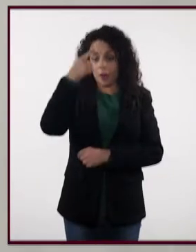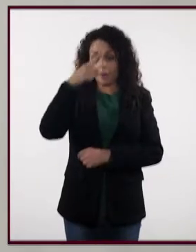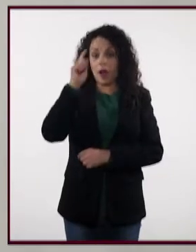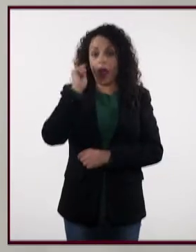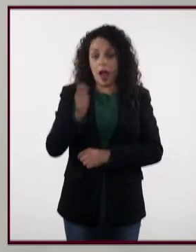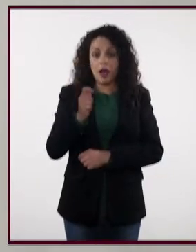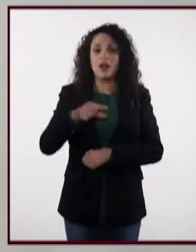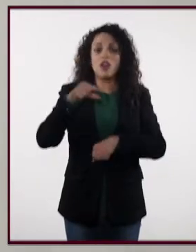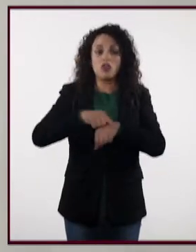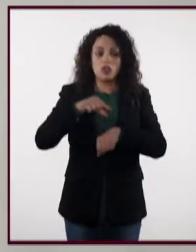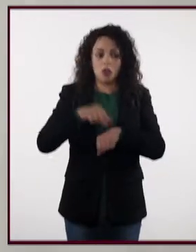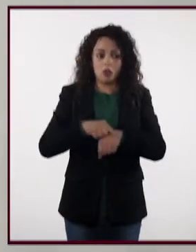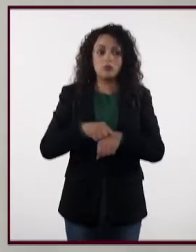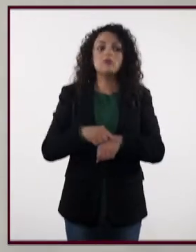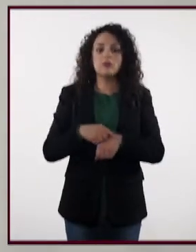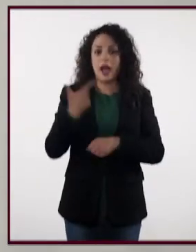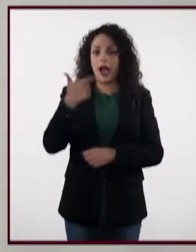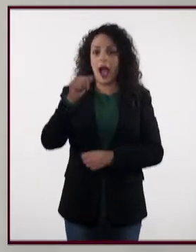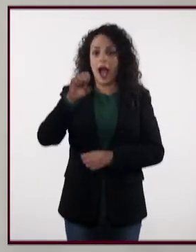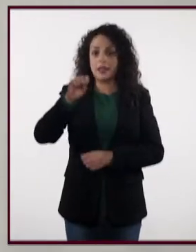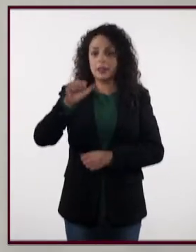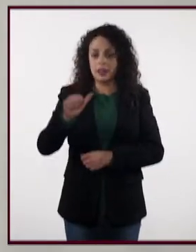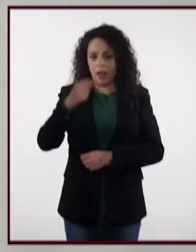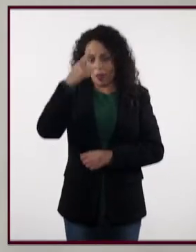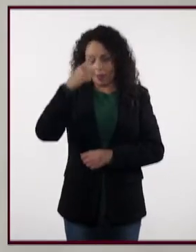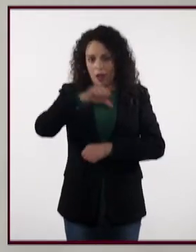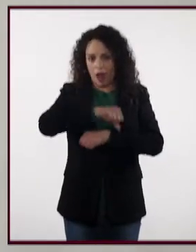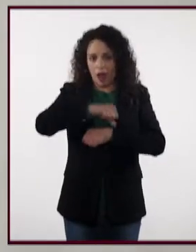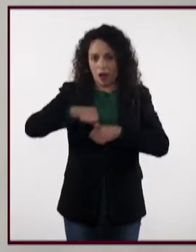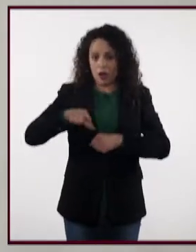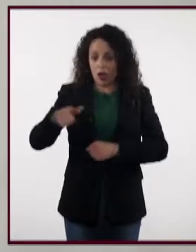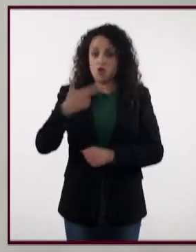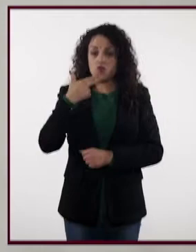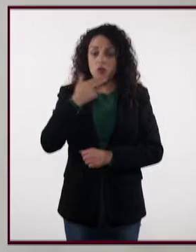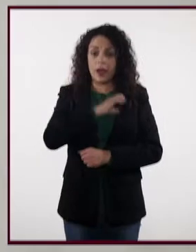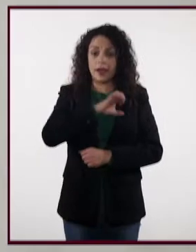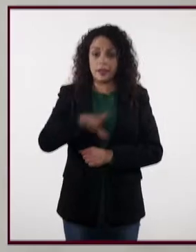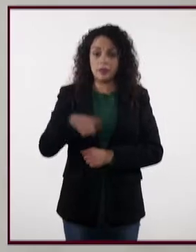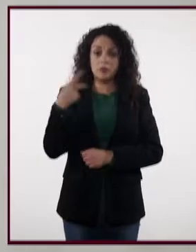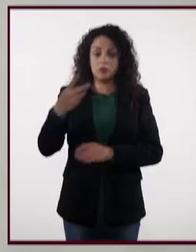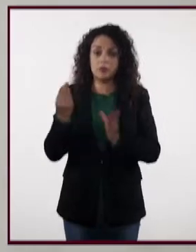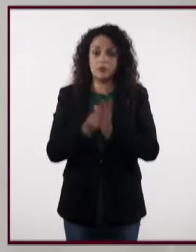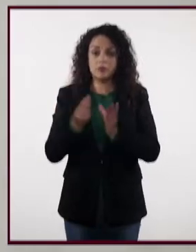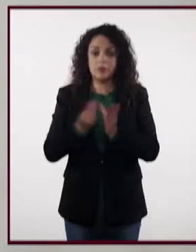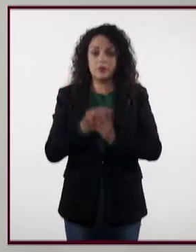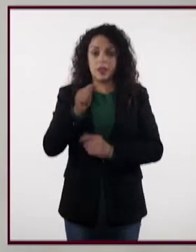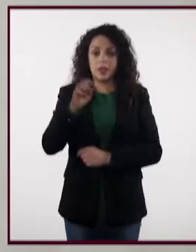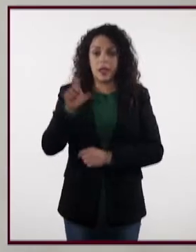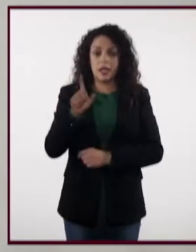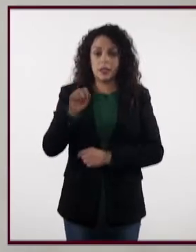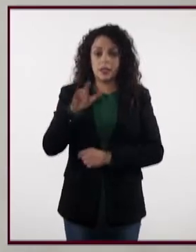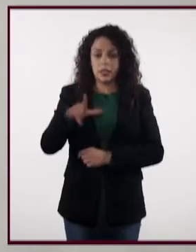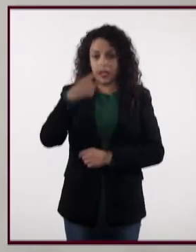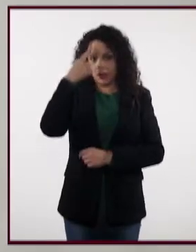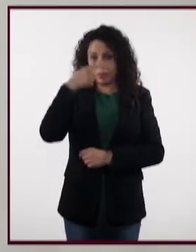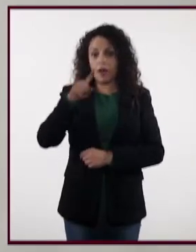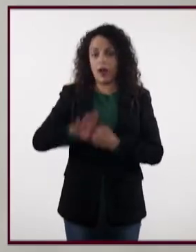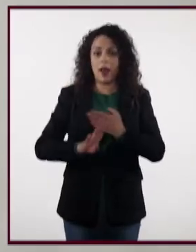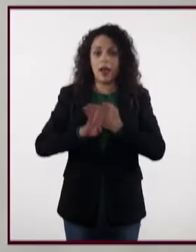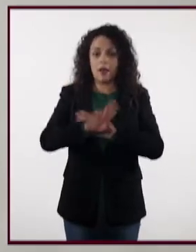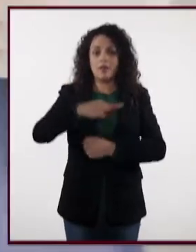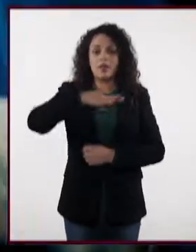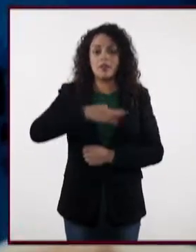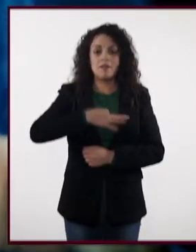las almohadillas de algodón para cirugías son usos especializados de textiles con características estériles para